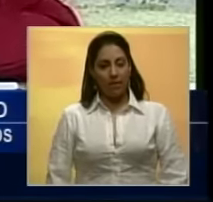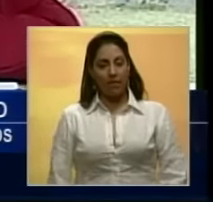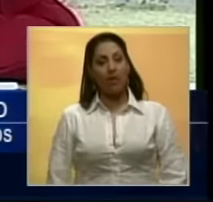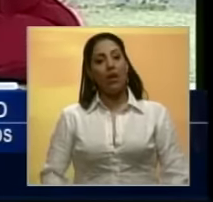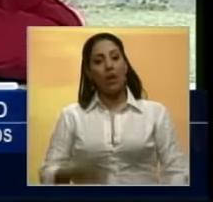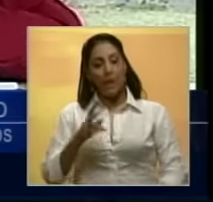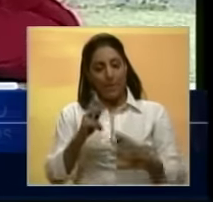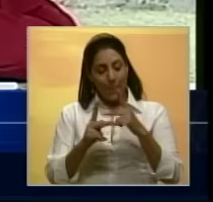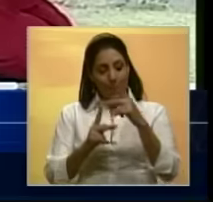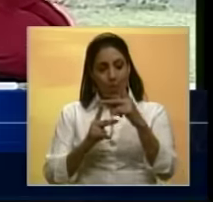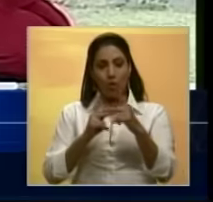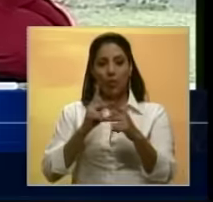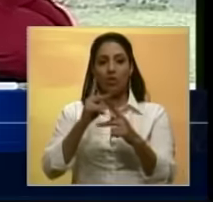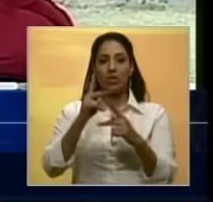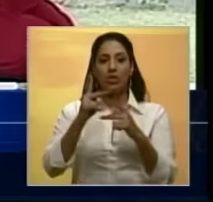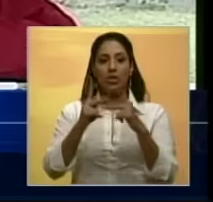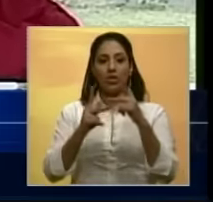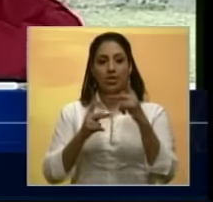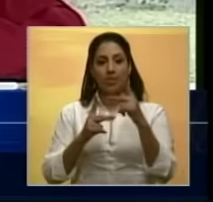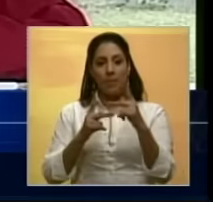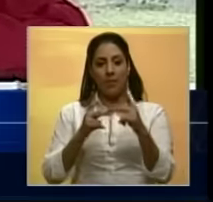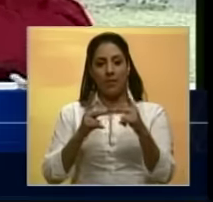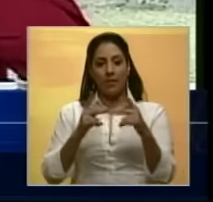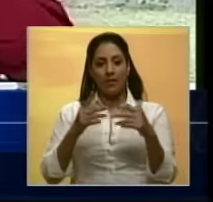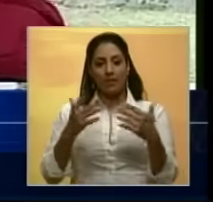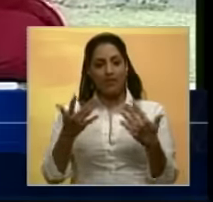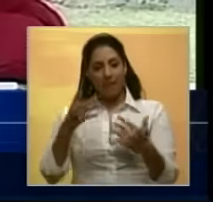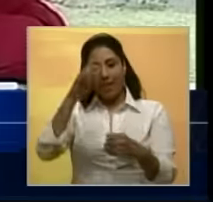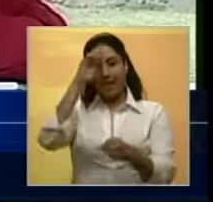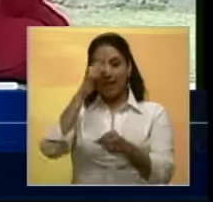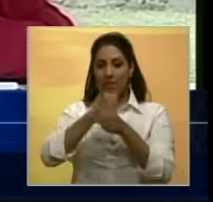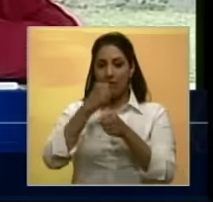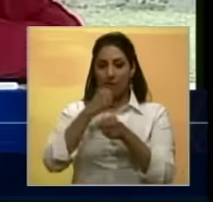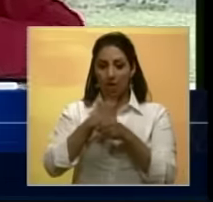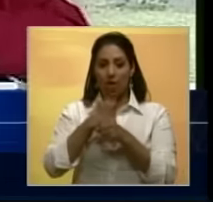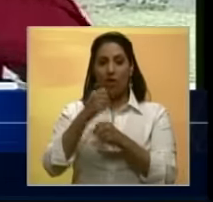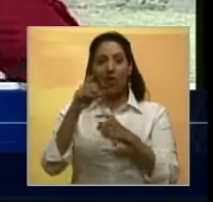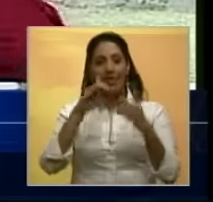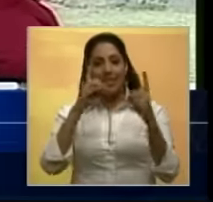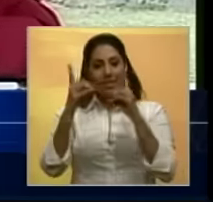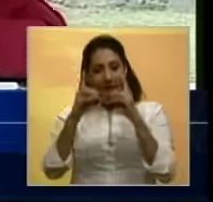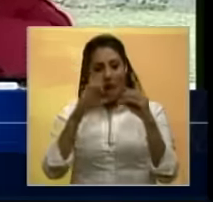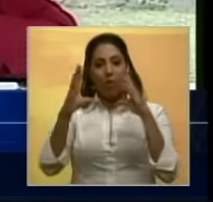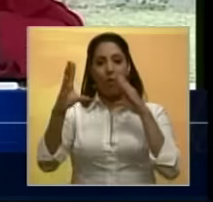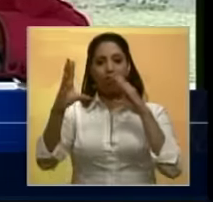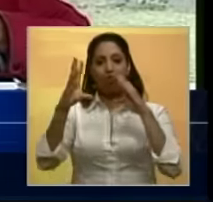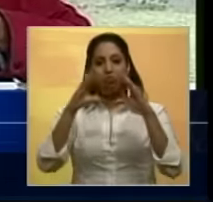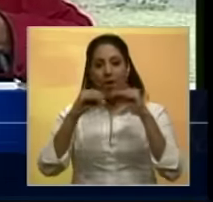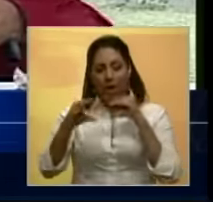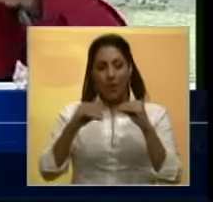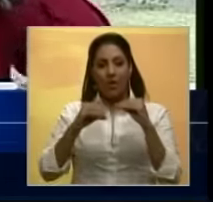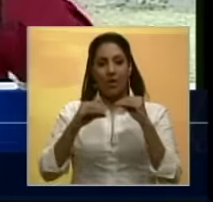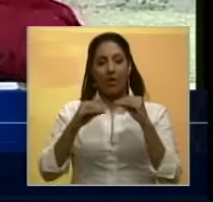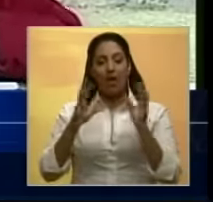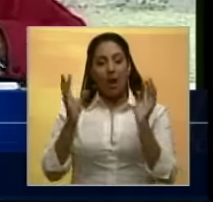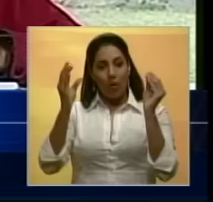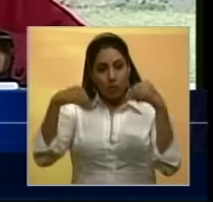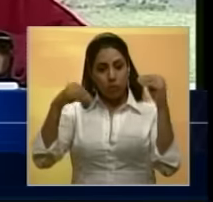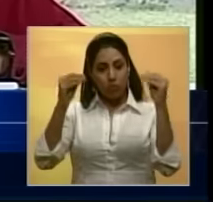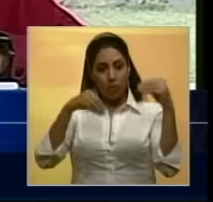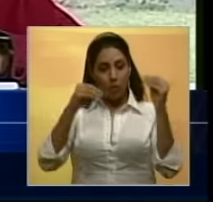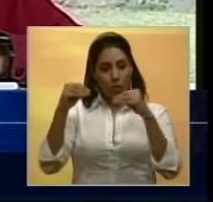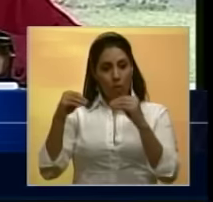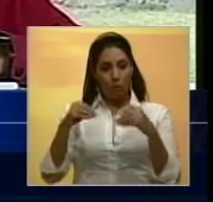Es un proceso de trabajo, diálogo, conversaciones,